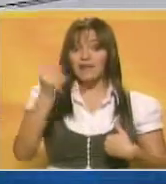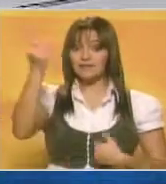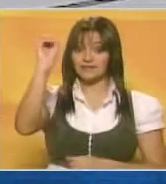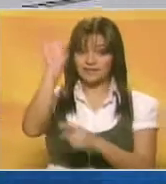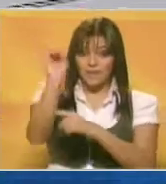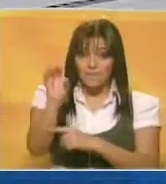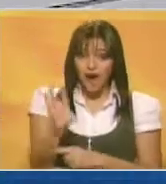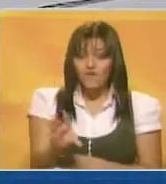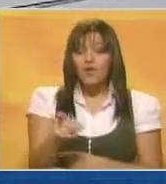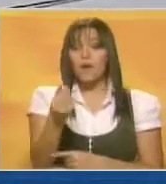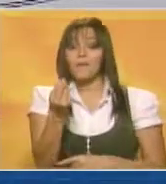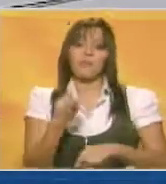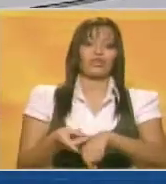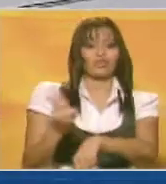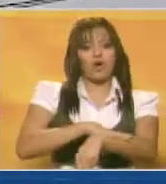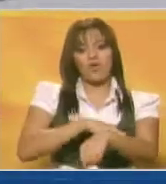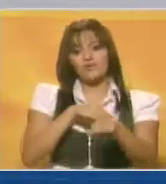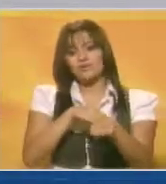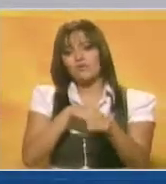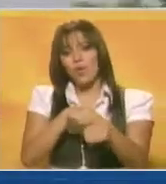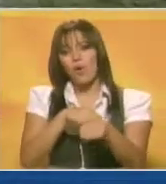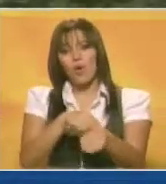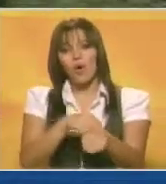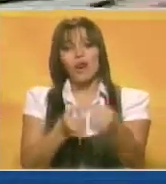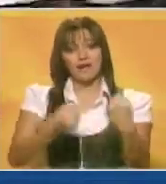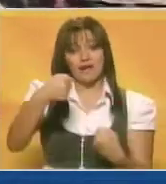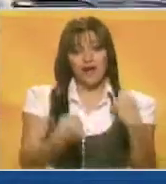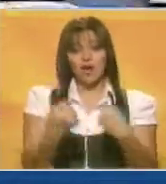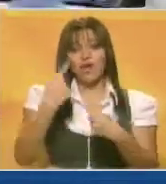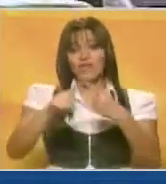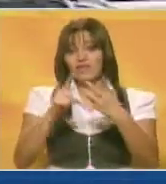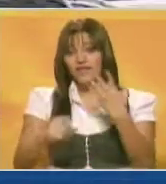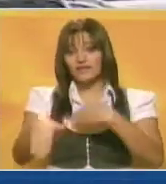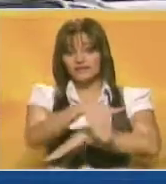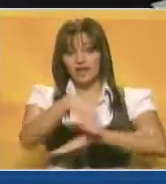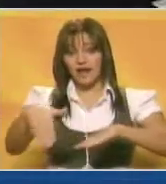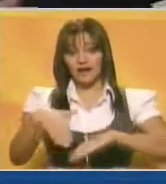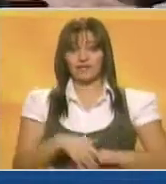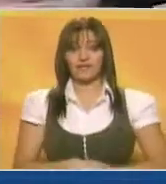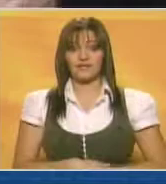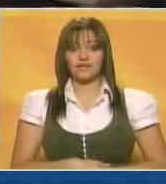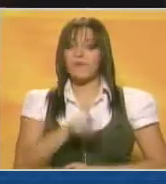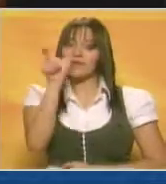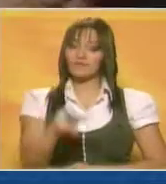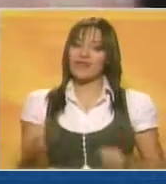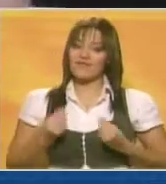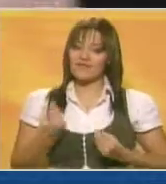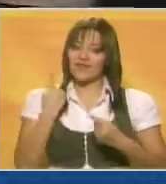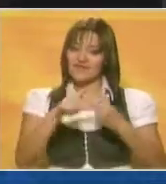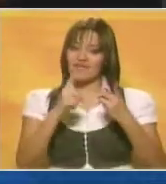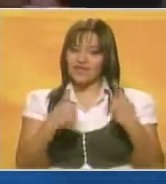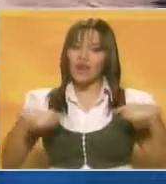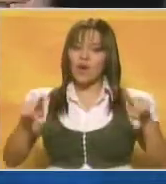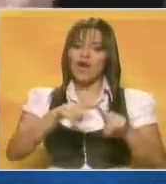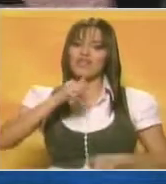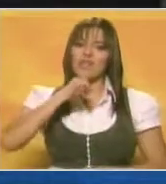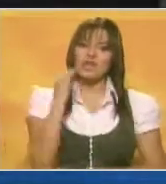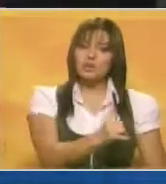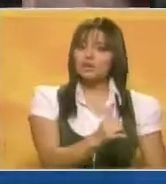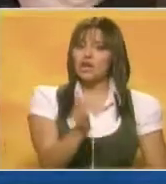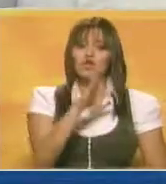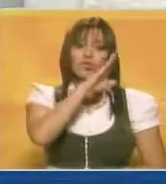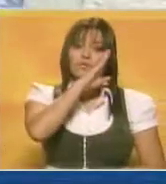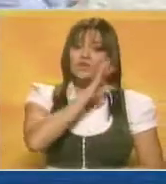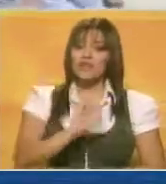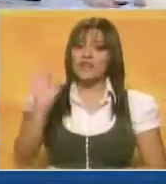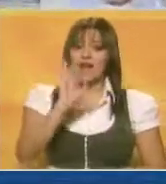semáforos, por lo que se incrementó el congestionamiento vehicular en las diferentes calles y avenidas. Habitantes de diferentes sectores denunciaron que no